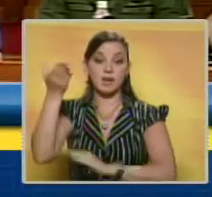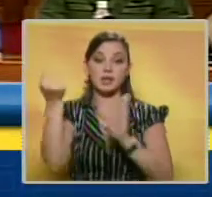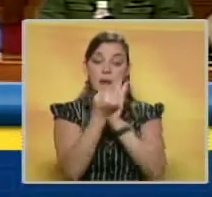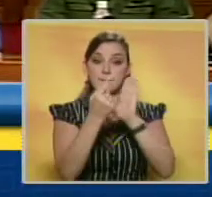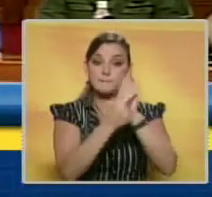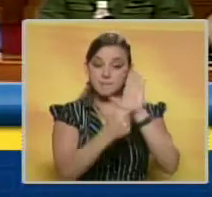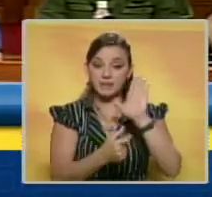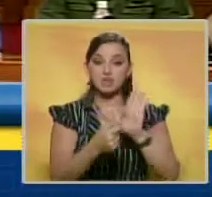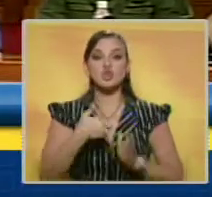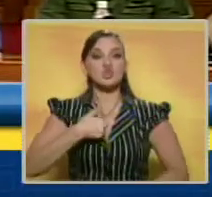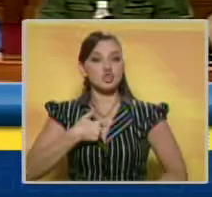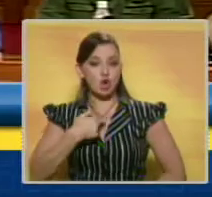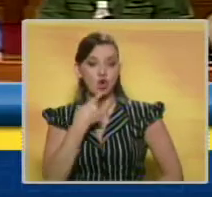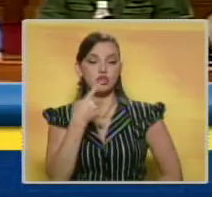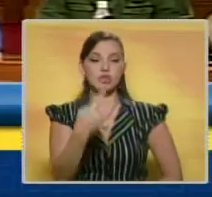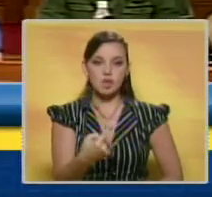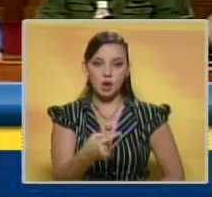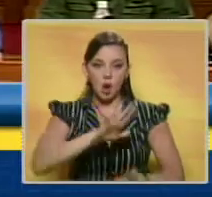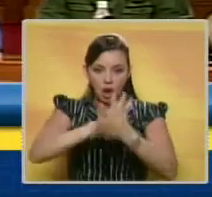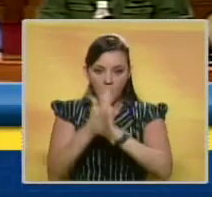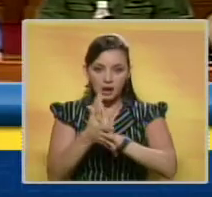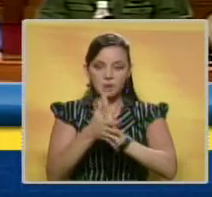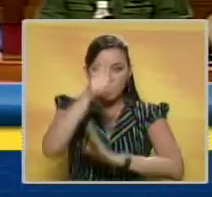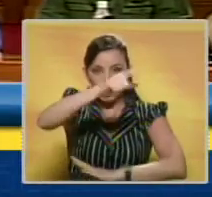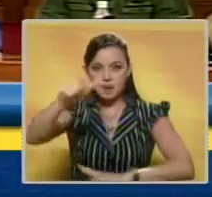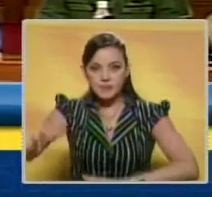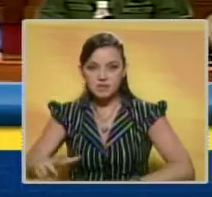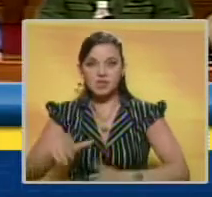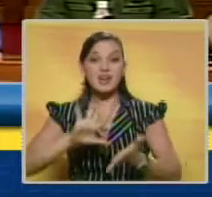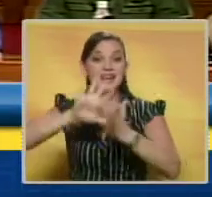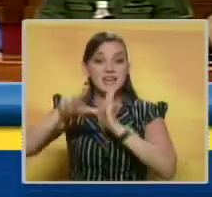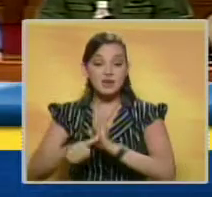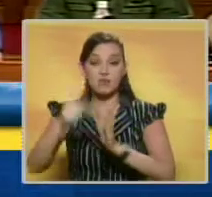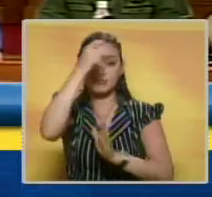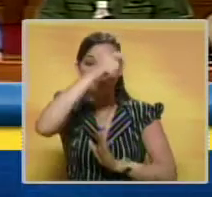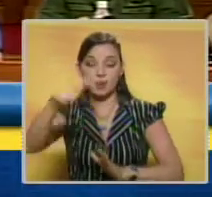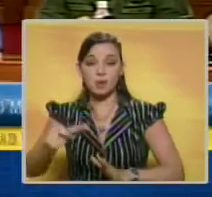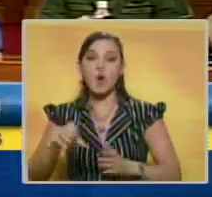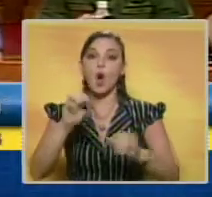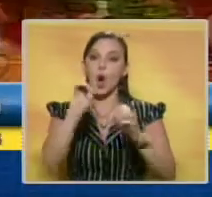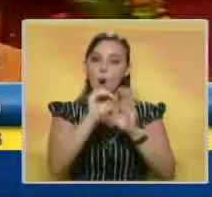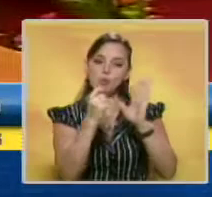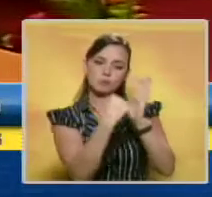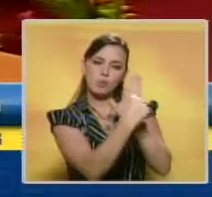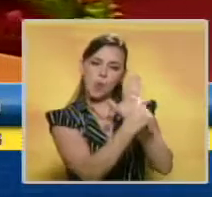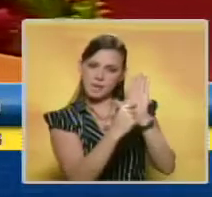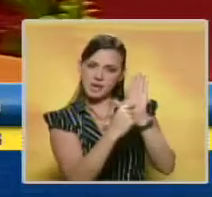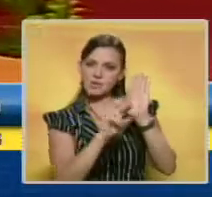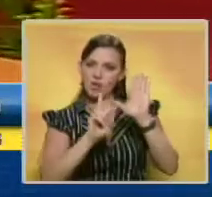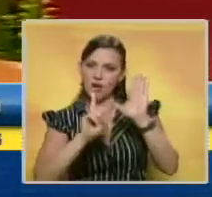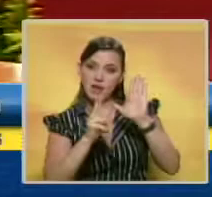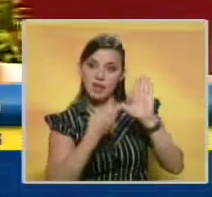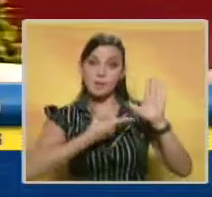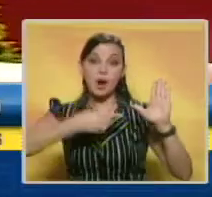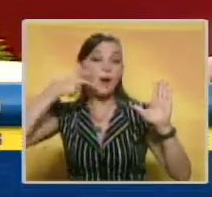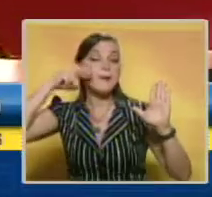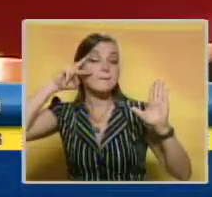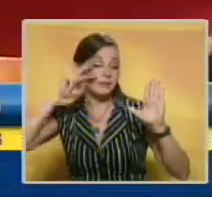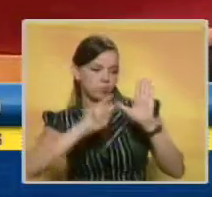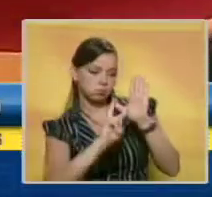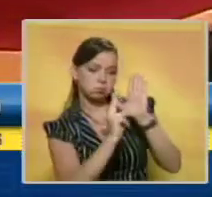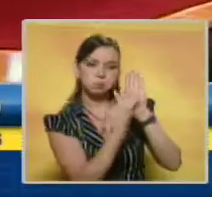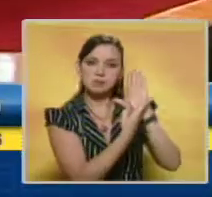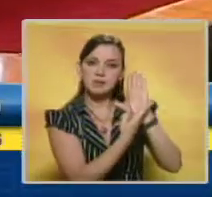la especulación, a los que roban al pueblo, a los que remarcan los precios. Nicolás Maduro anunció